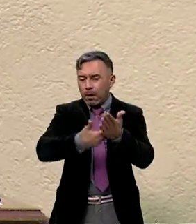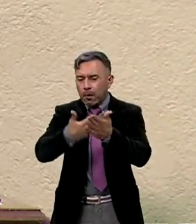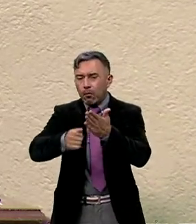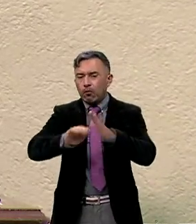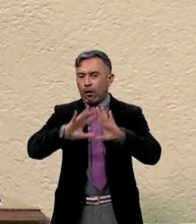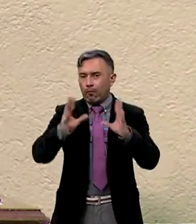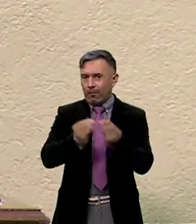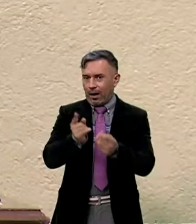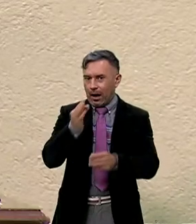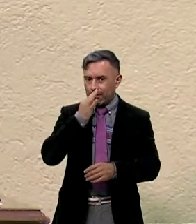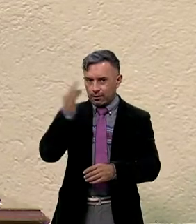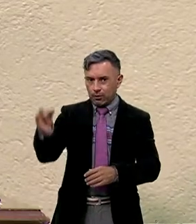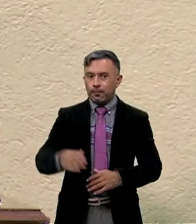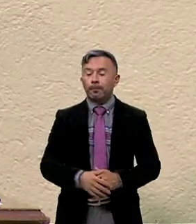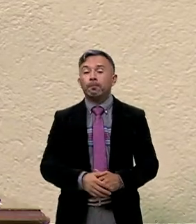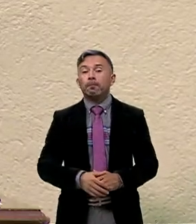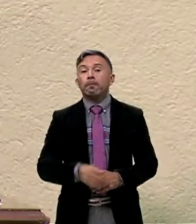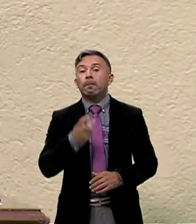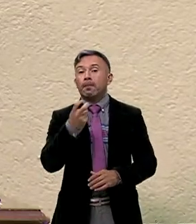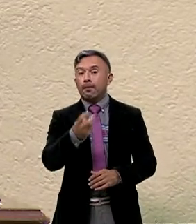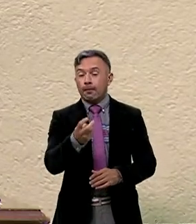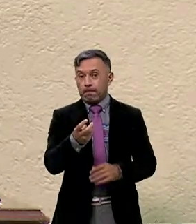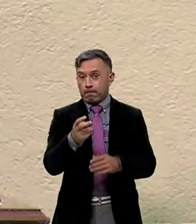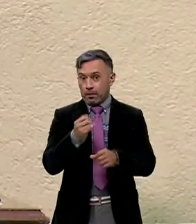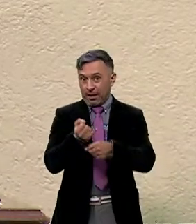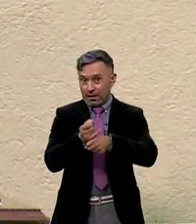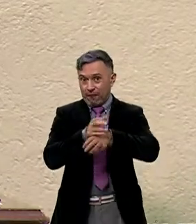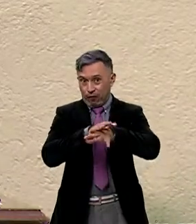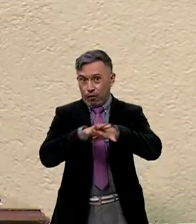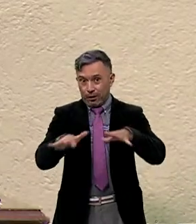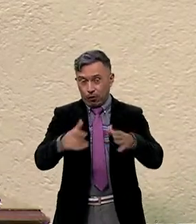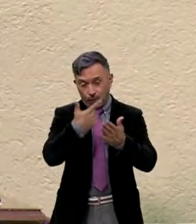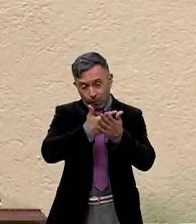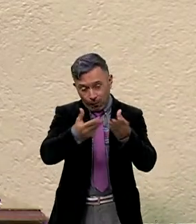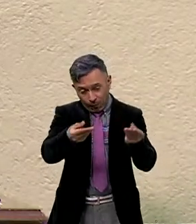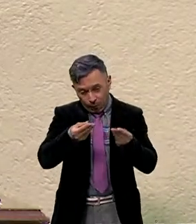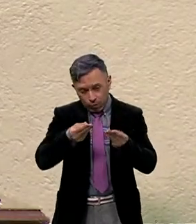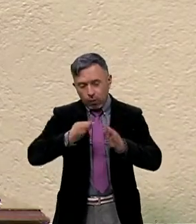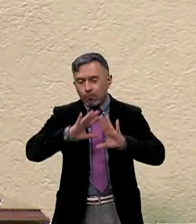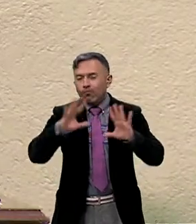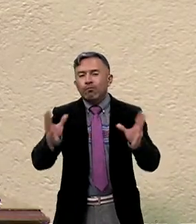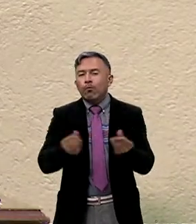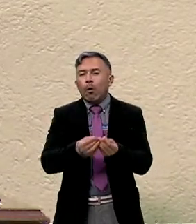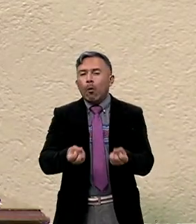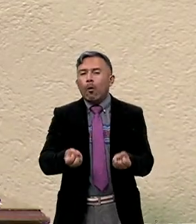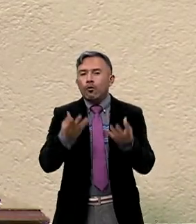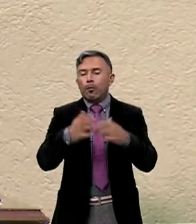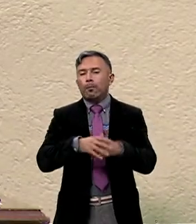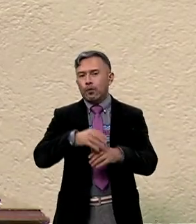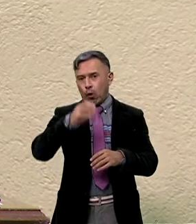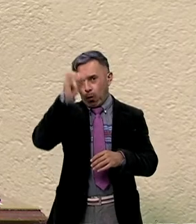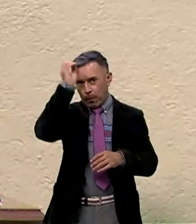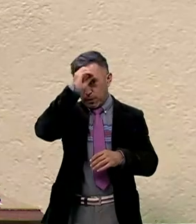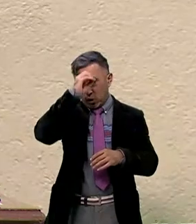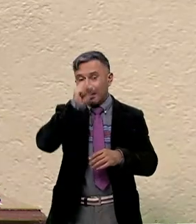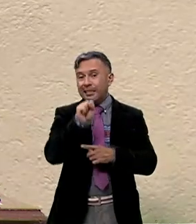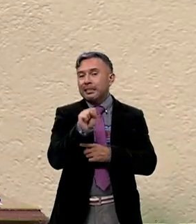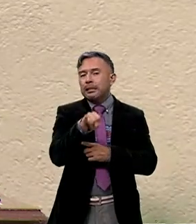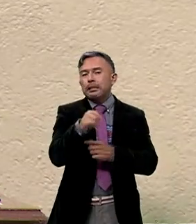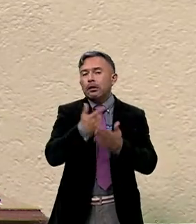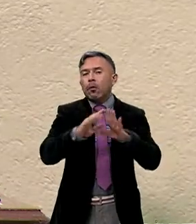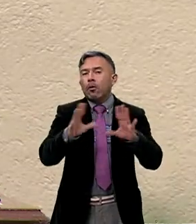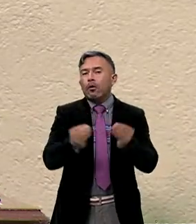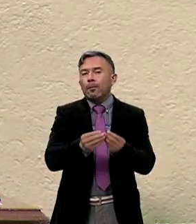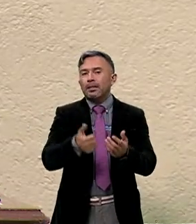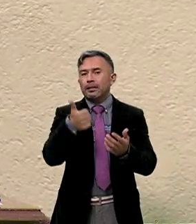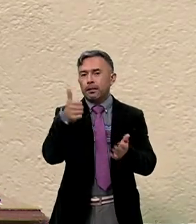a partir de la información consolidada se tienen los siguientes resultados total de opiniones y 6